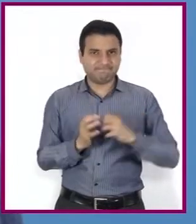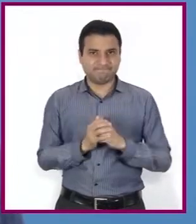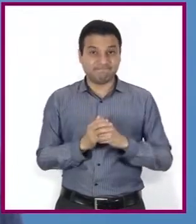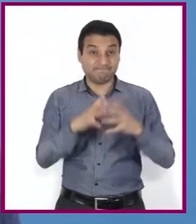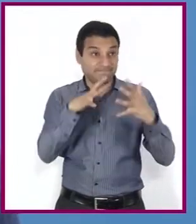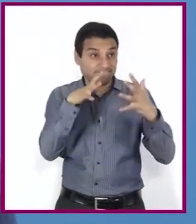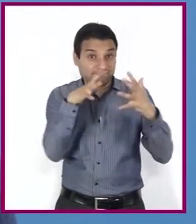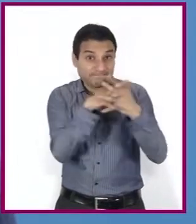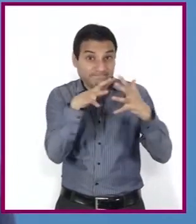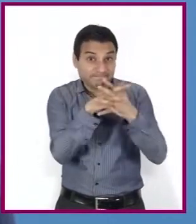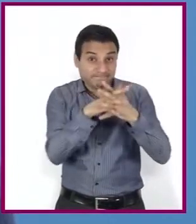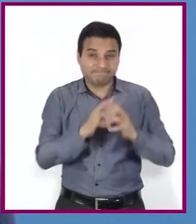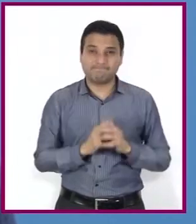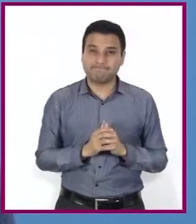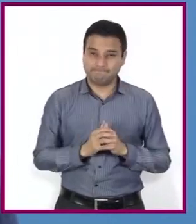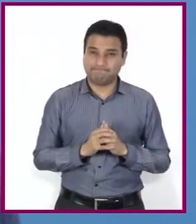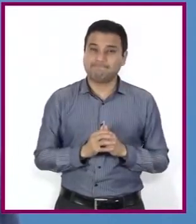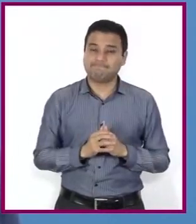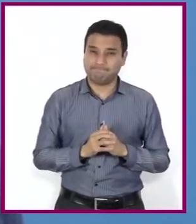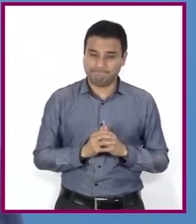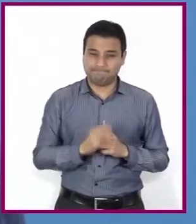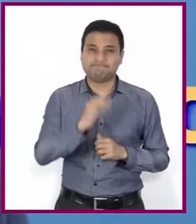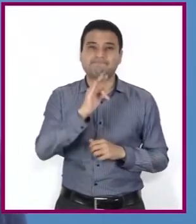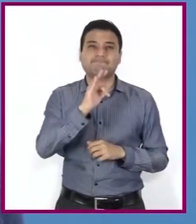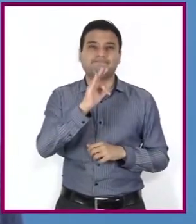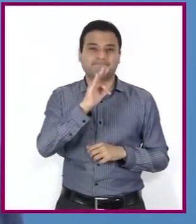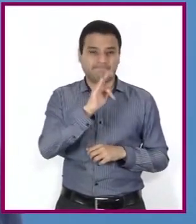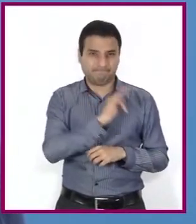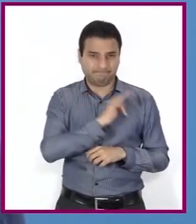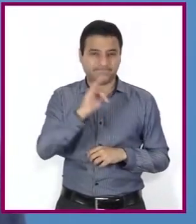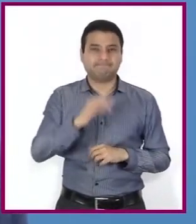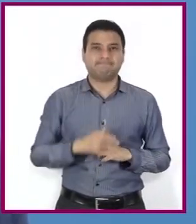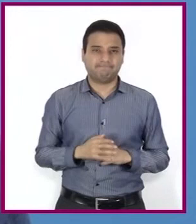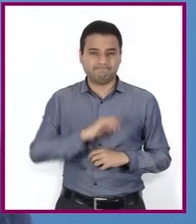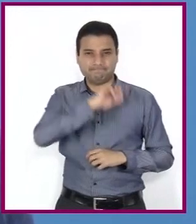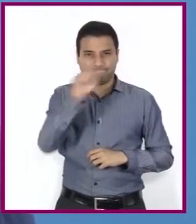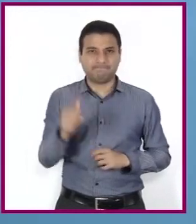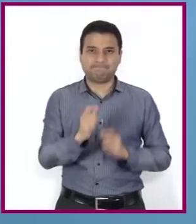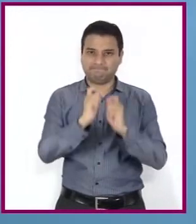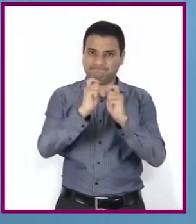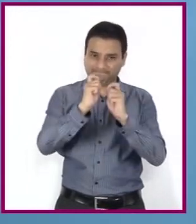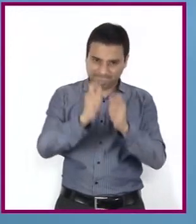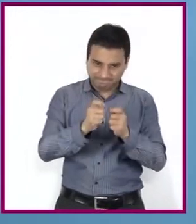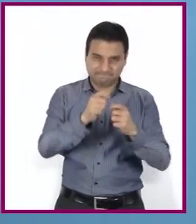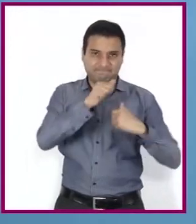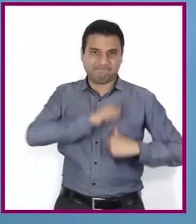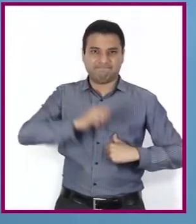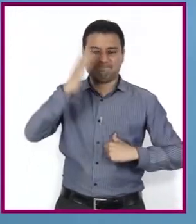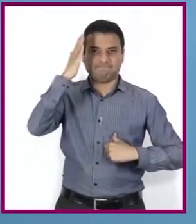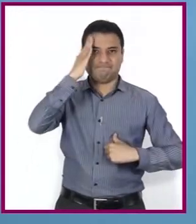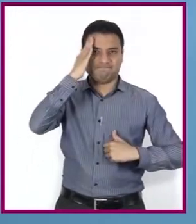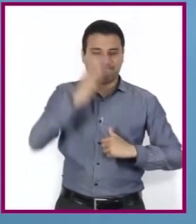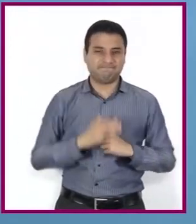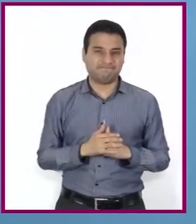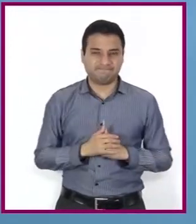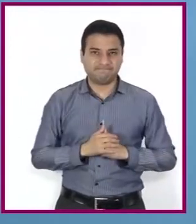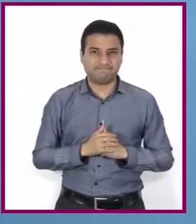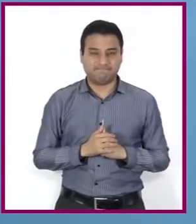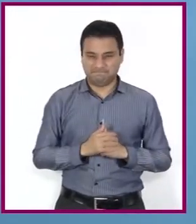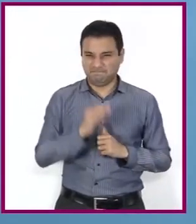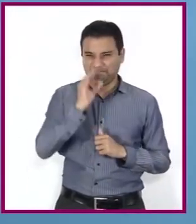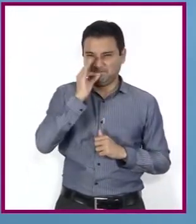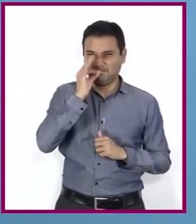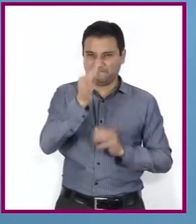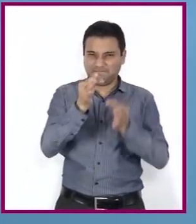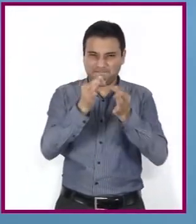guerras era uno de los pocos espacios donde se podía obtener un ascenso social. Ahora bien, es importante señalar